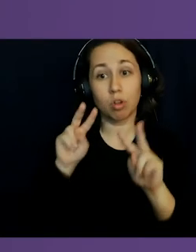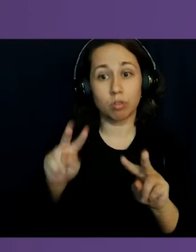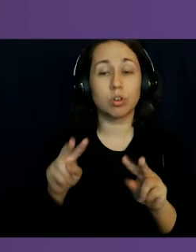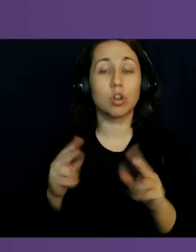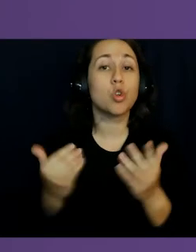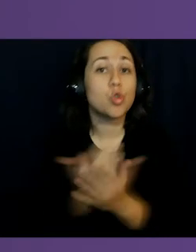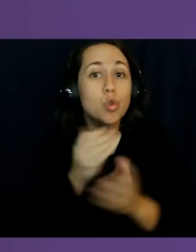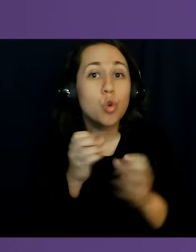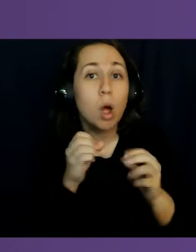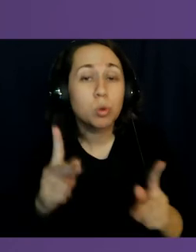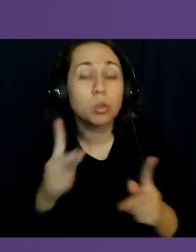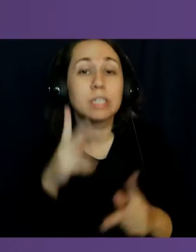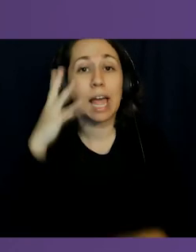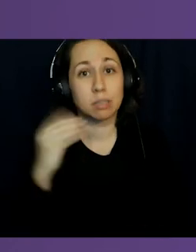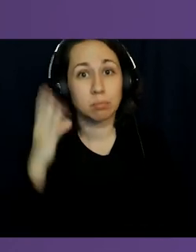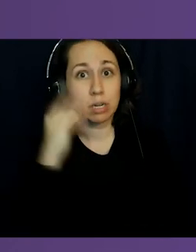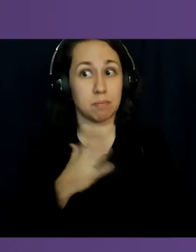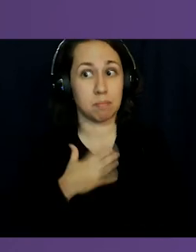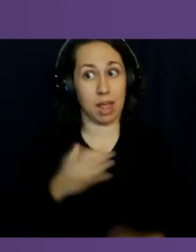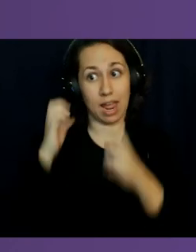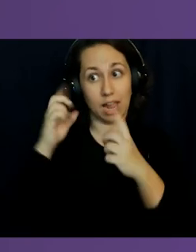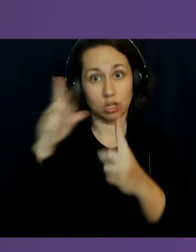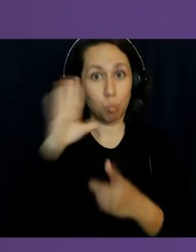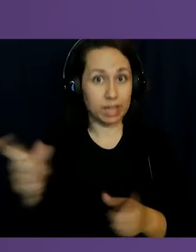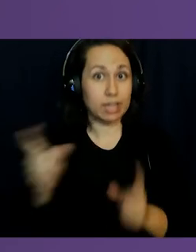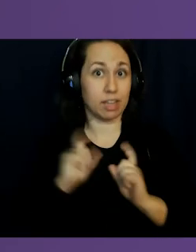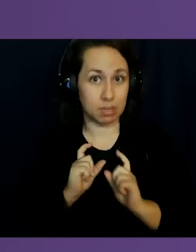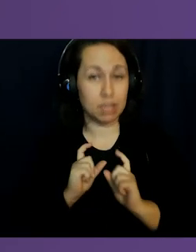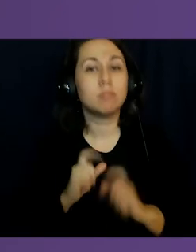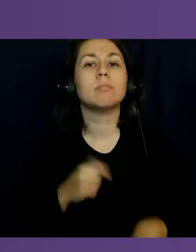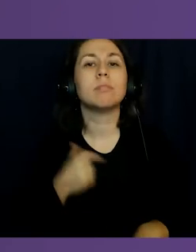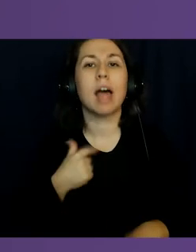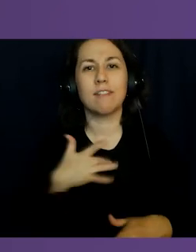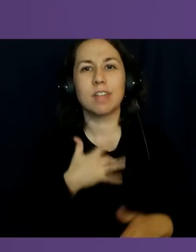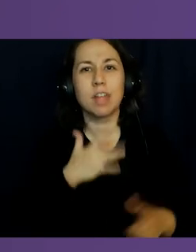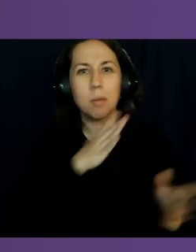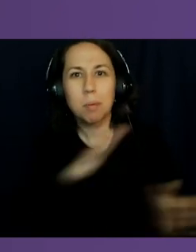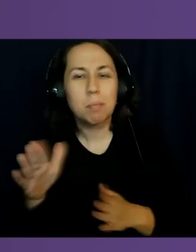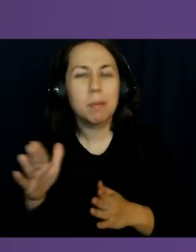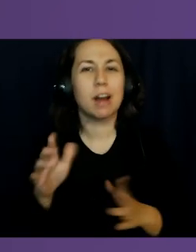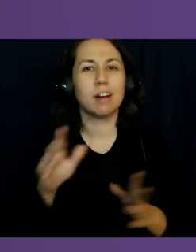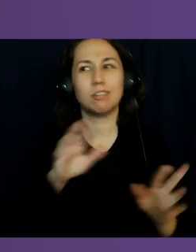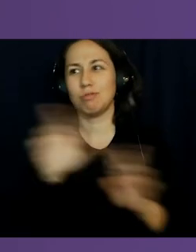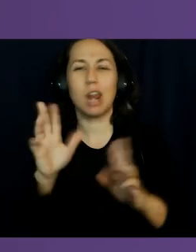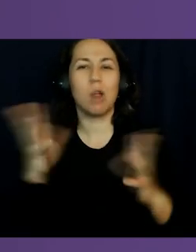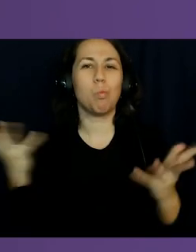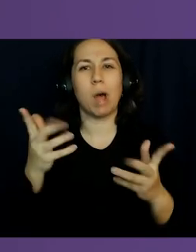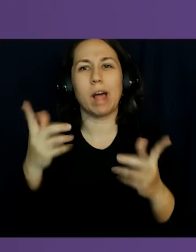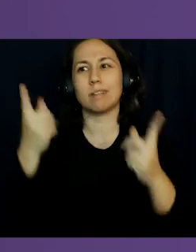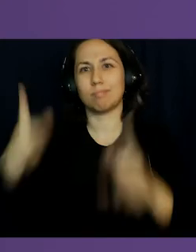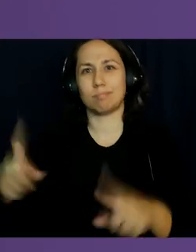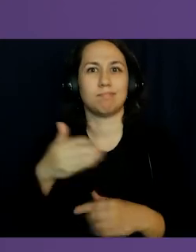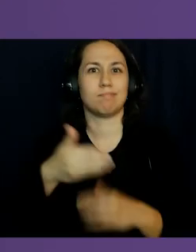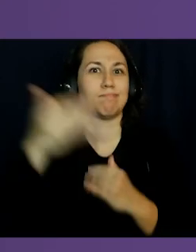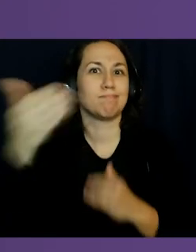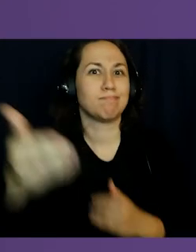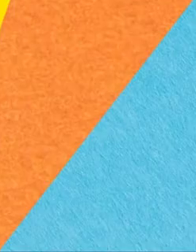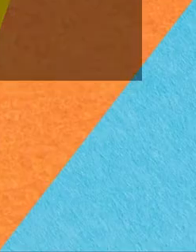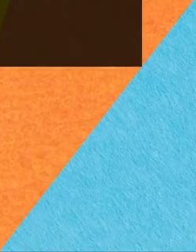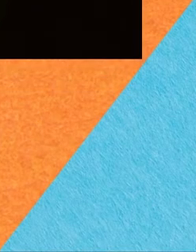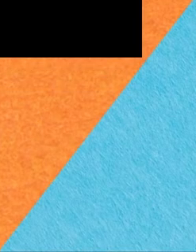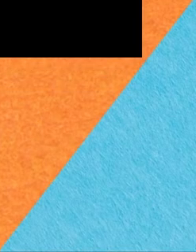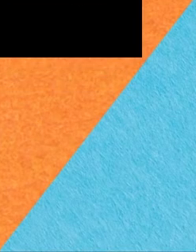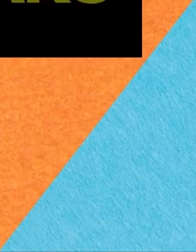quiero es buscar oportunidades y experiencias que me traerá mi educación. Me siento lista y emocionada por lo que viene.